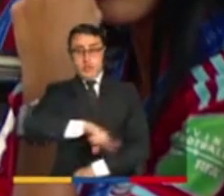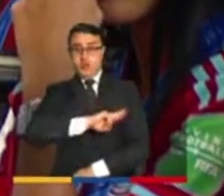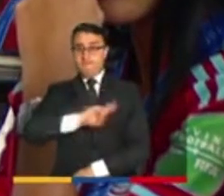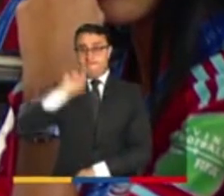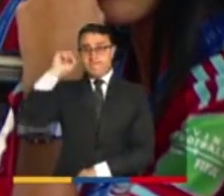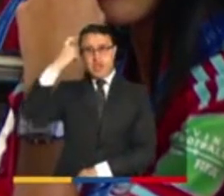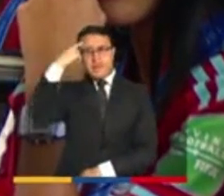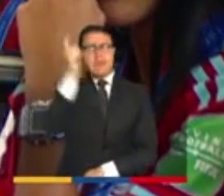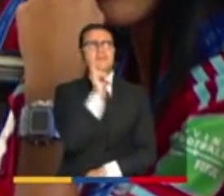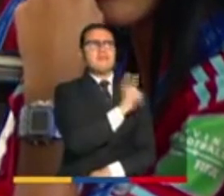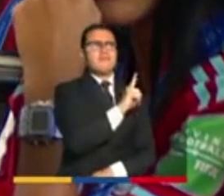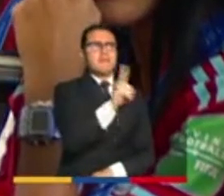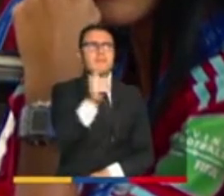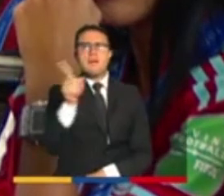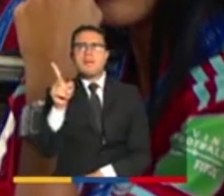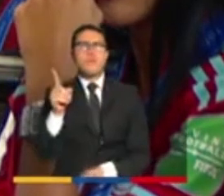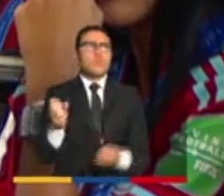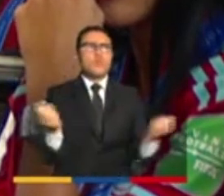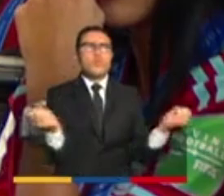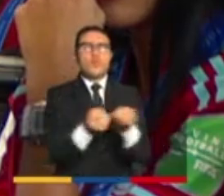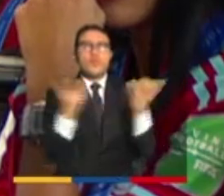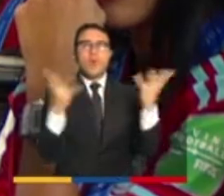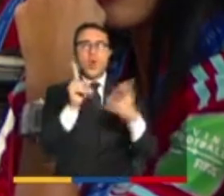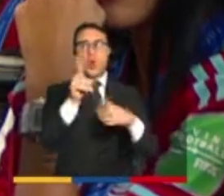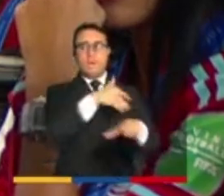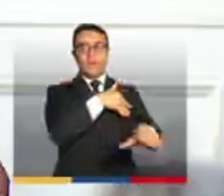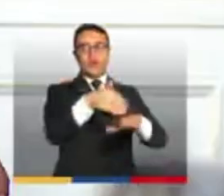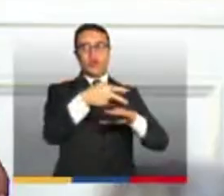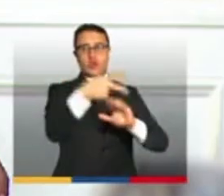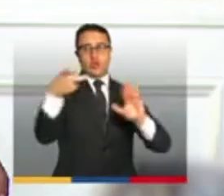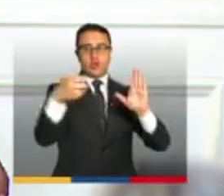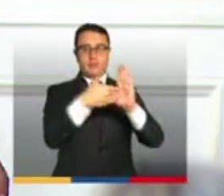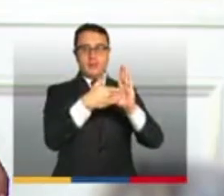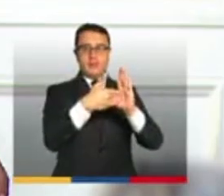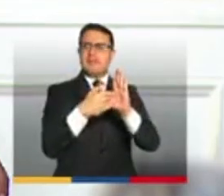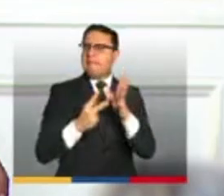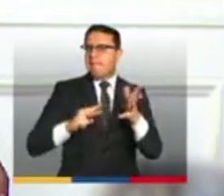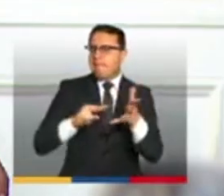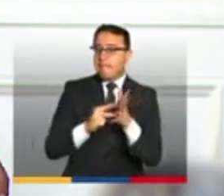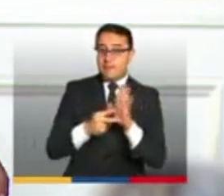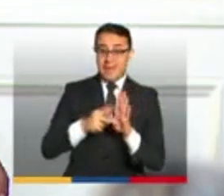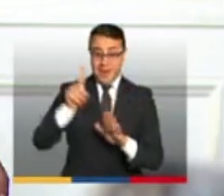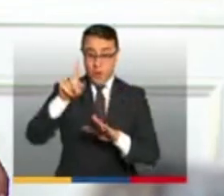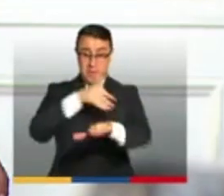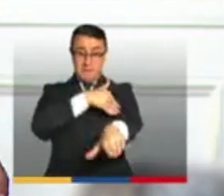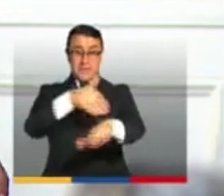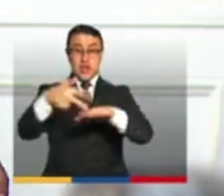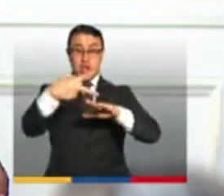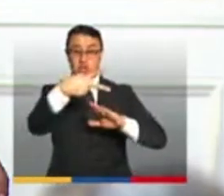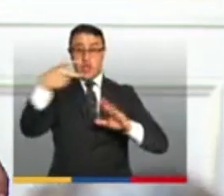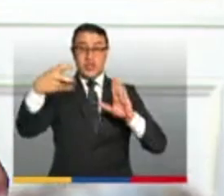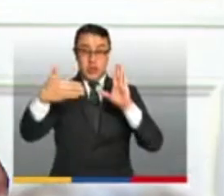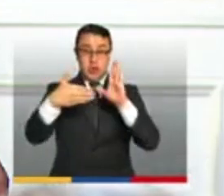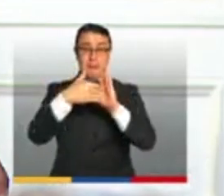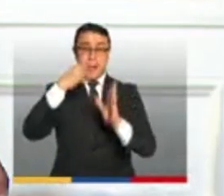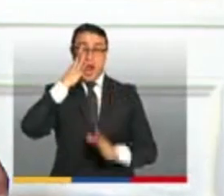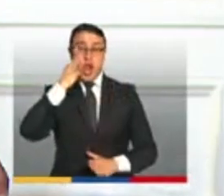1.200.000 significa 1.200.000 hombres que abandonaron su responsabilidad de